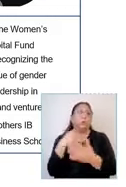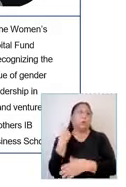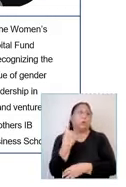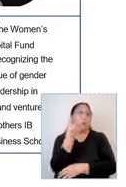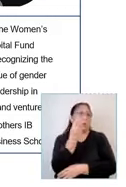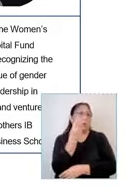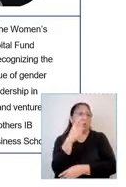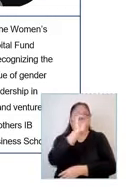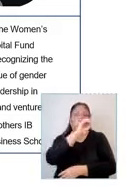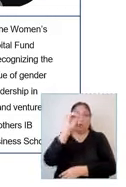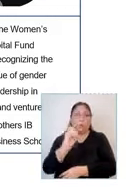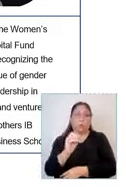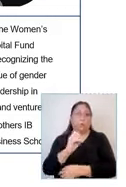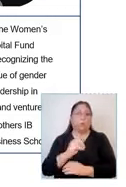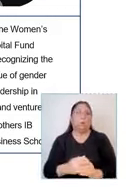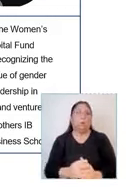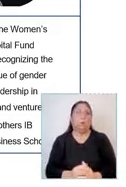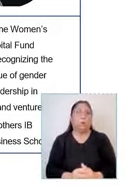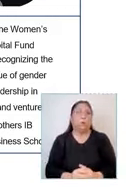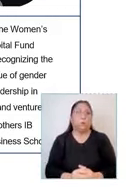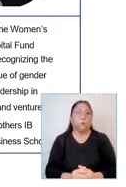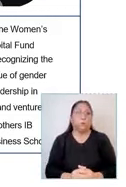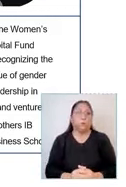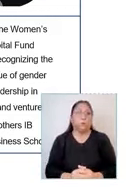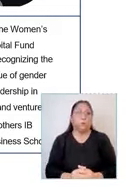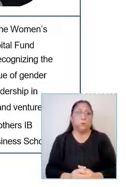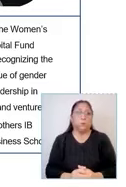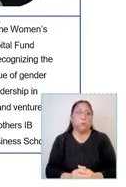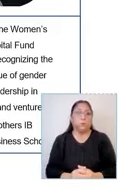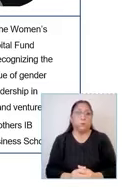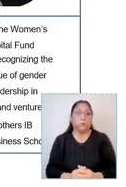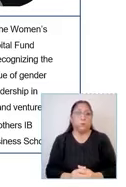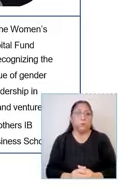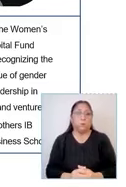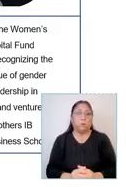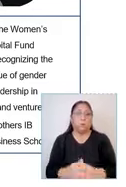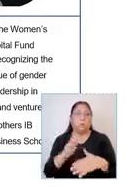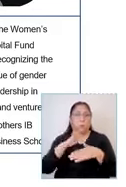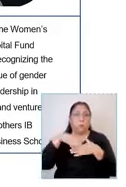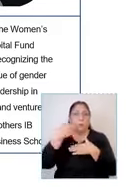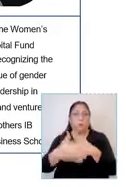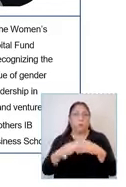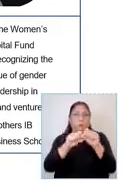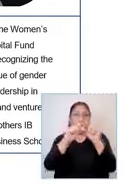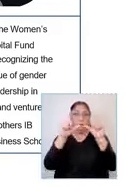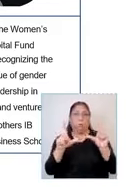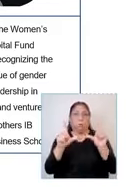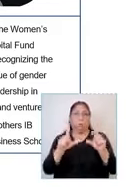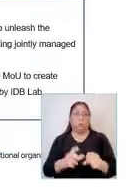11%. Siguiente diapositiva.